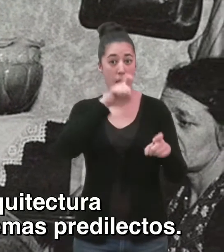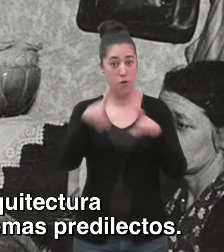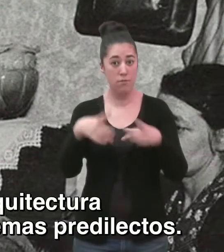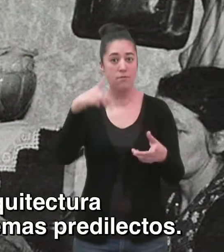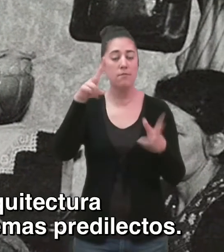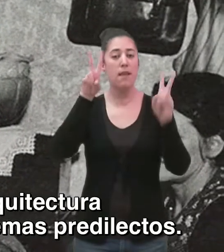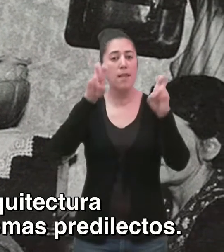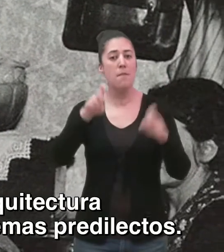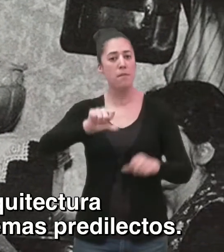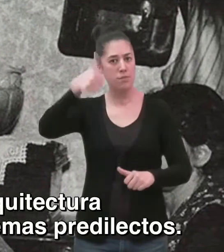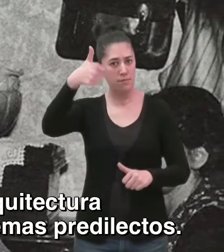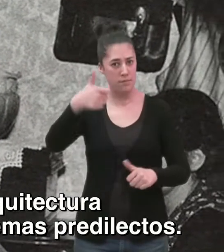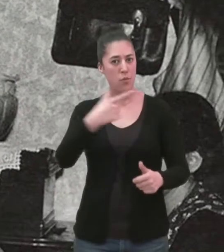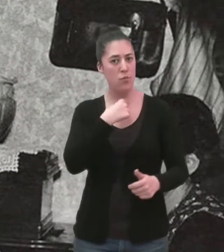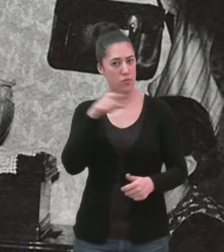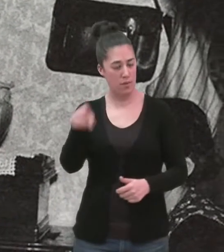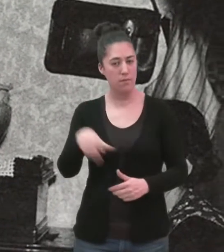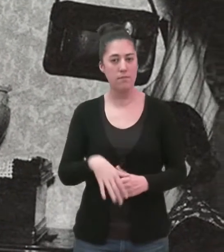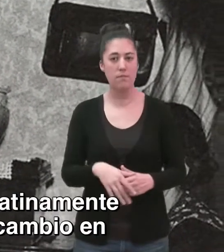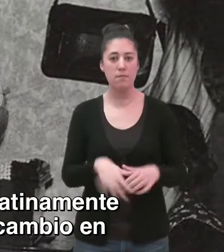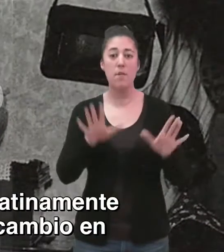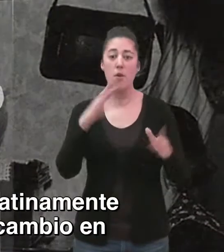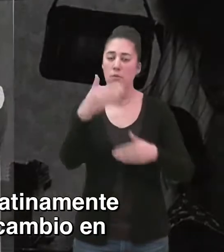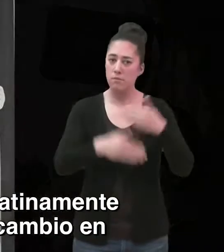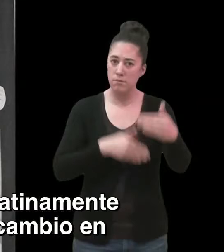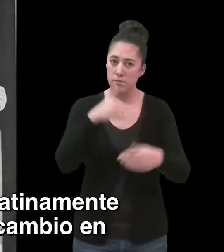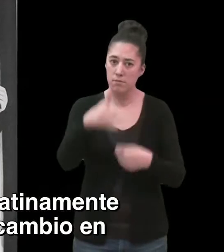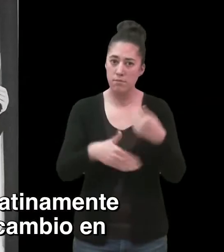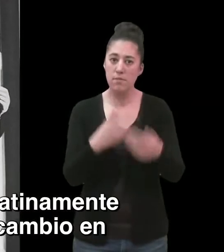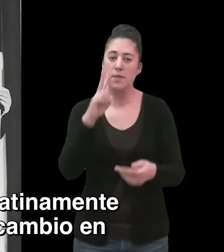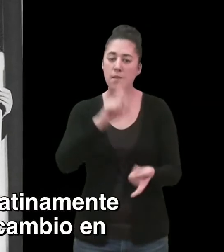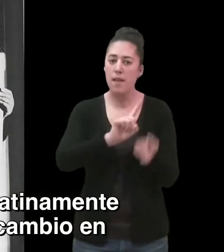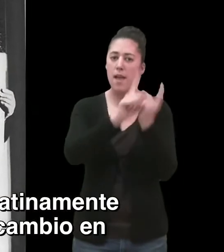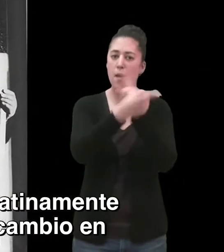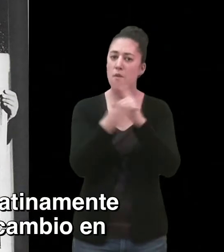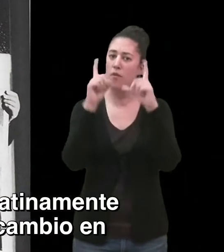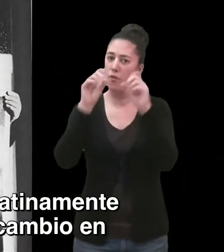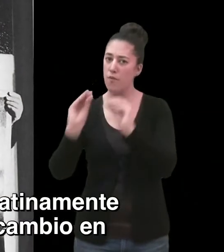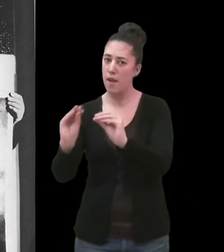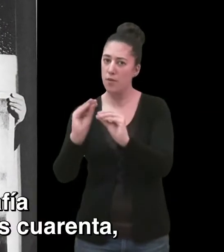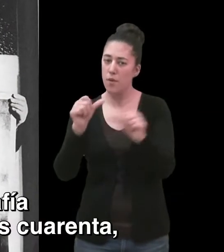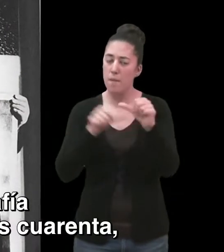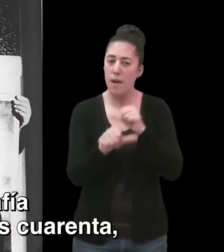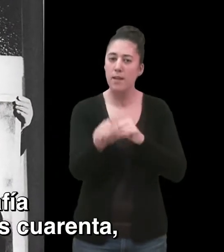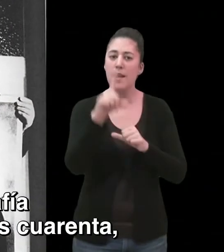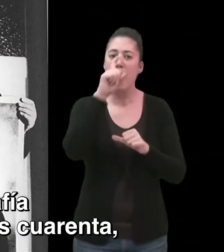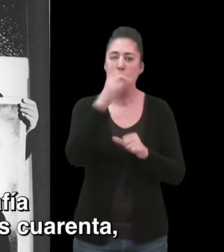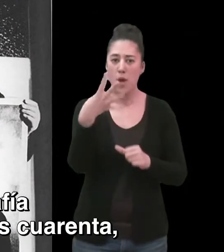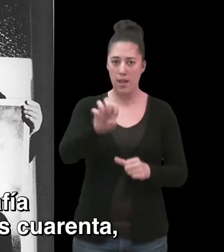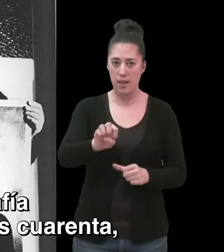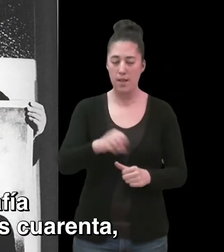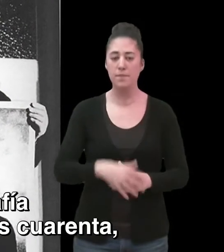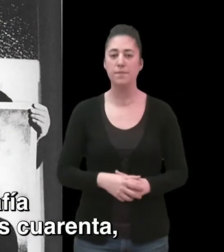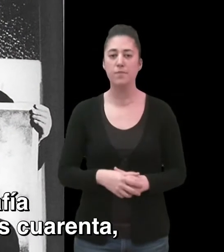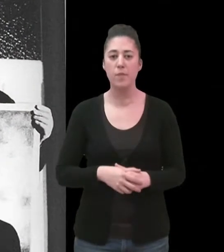son en esos años sus temas predilectos. Sin embargo, paulatinamente se vislumbra un cambio en su fotografía a